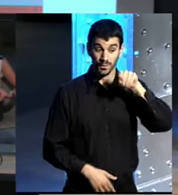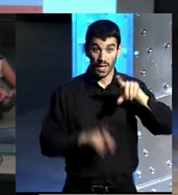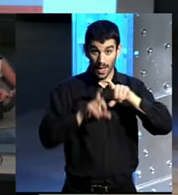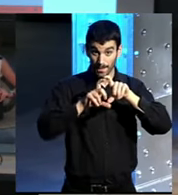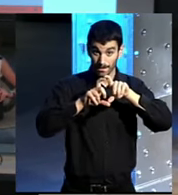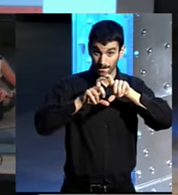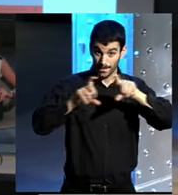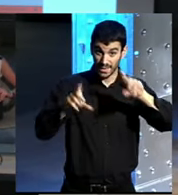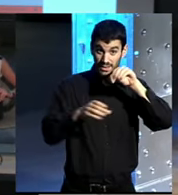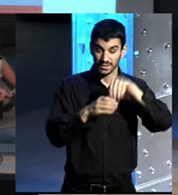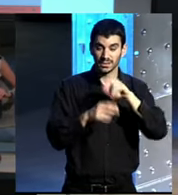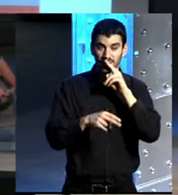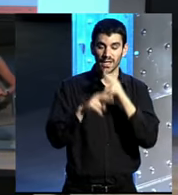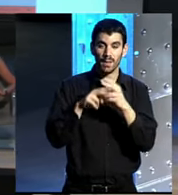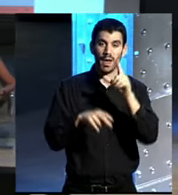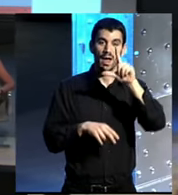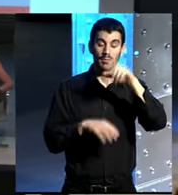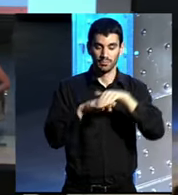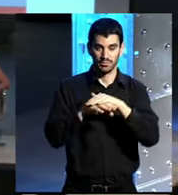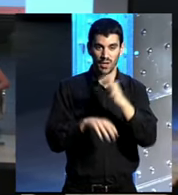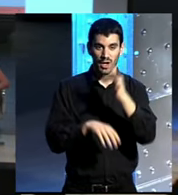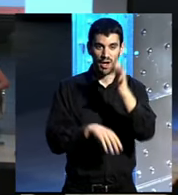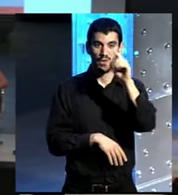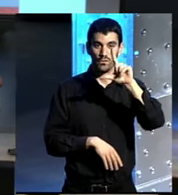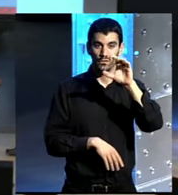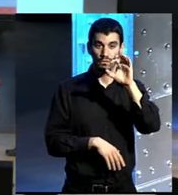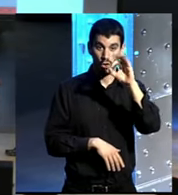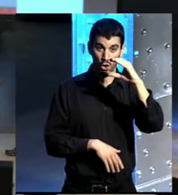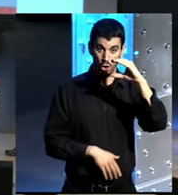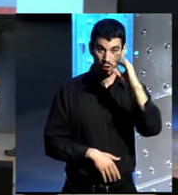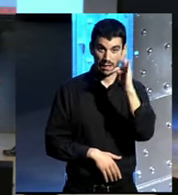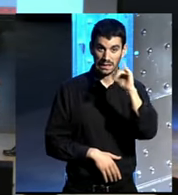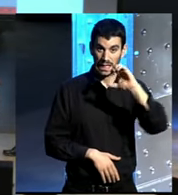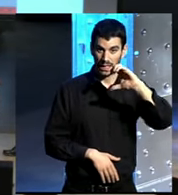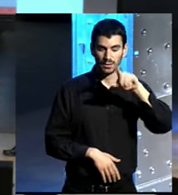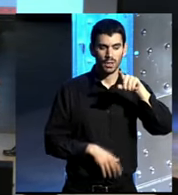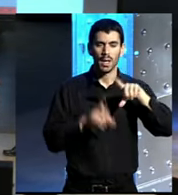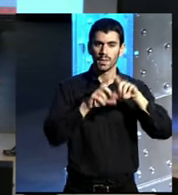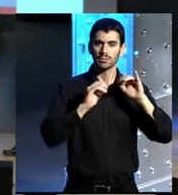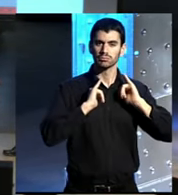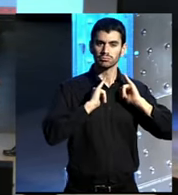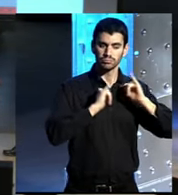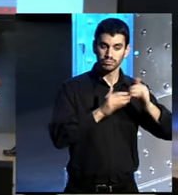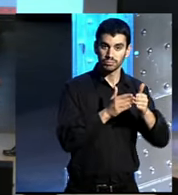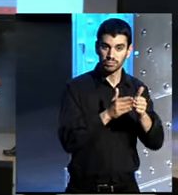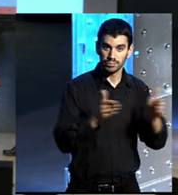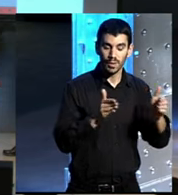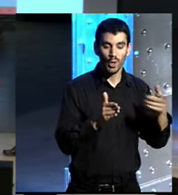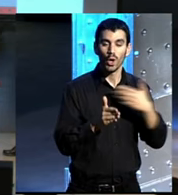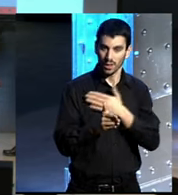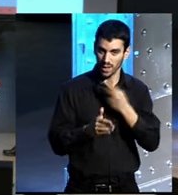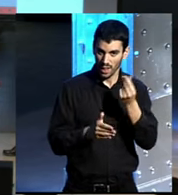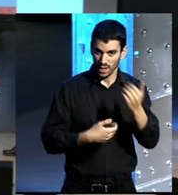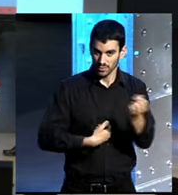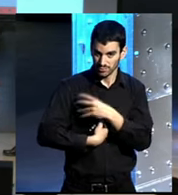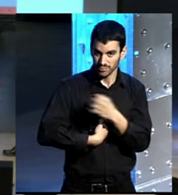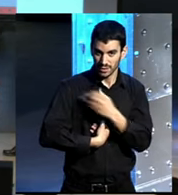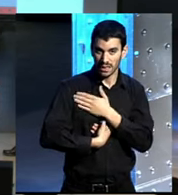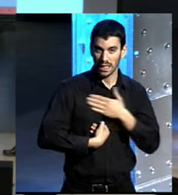llama Frogtech, que son emprendedores con ánimo de lucro. Podría ser perfectamente un proyecto que hubiese podido